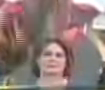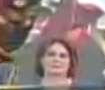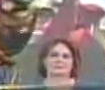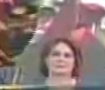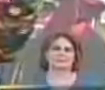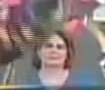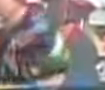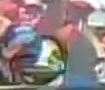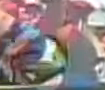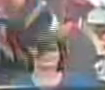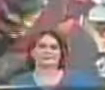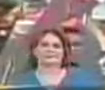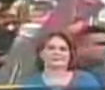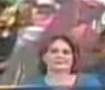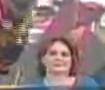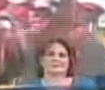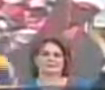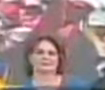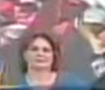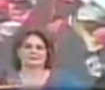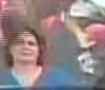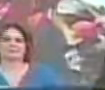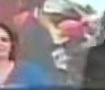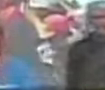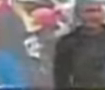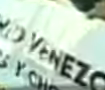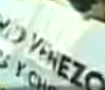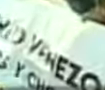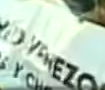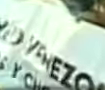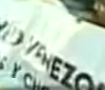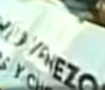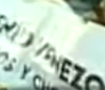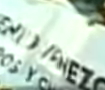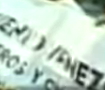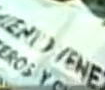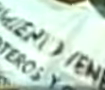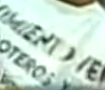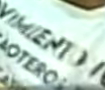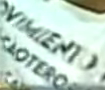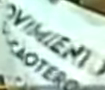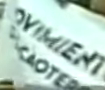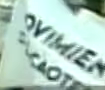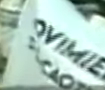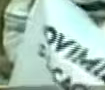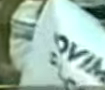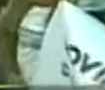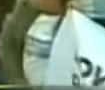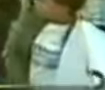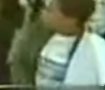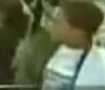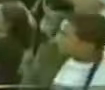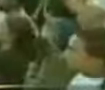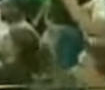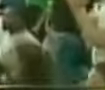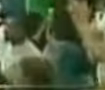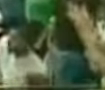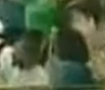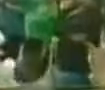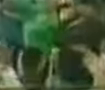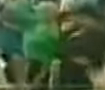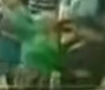acompañados de la primera acompañante, Cilia Flores de Maduro. Recordemos también que estas